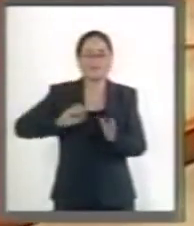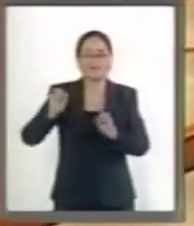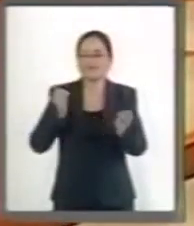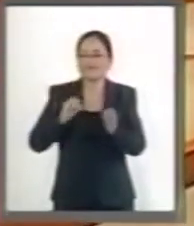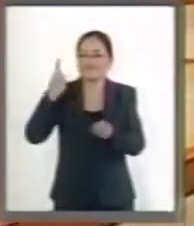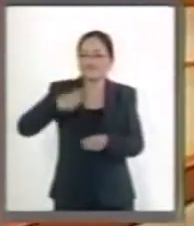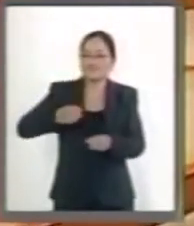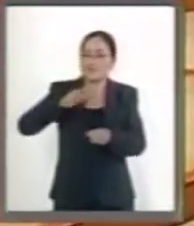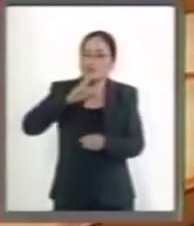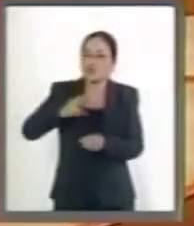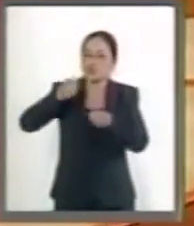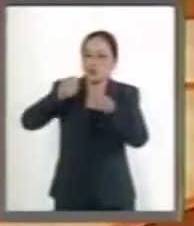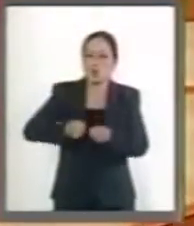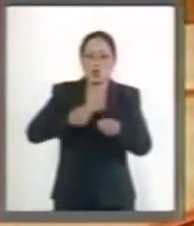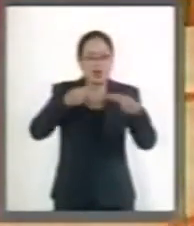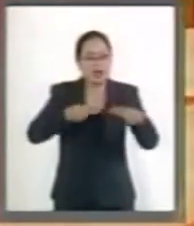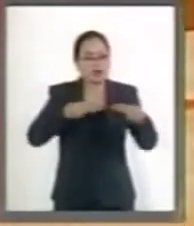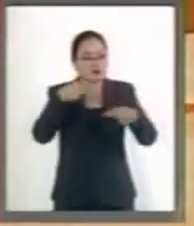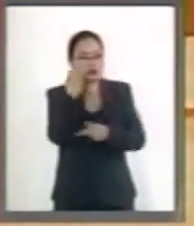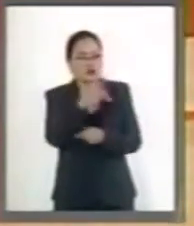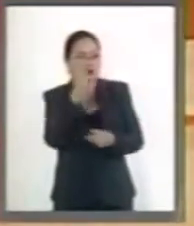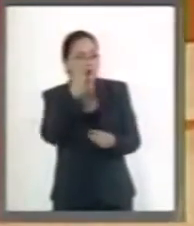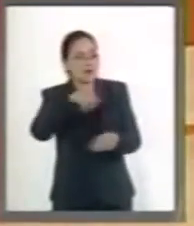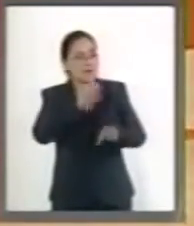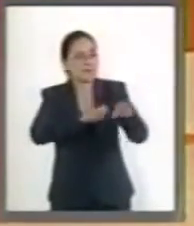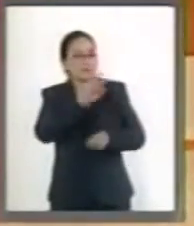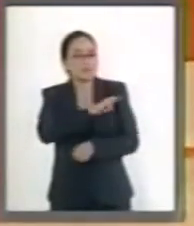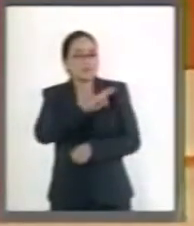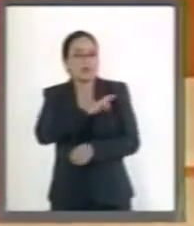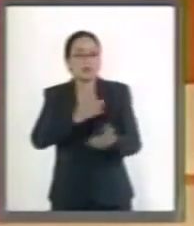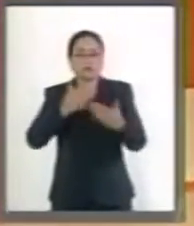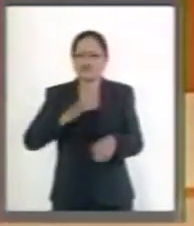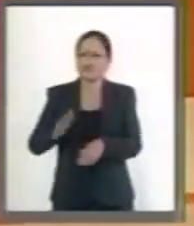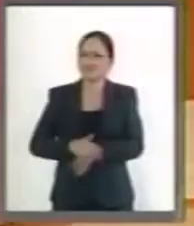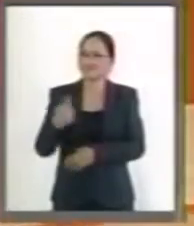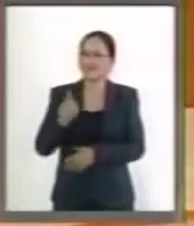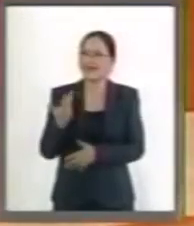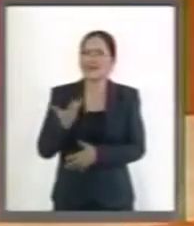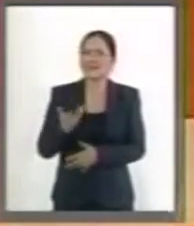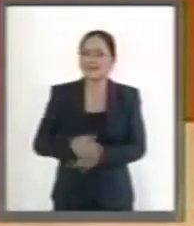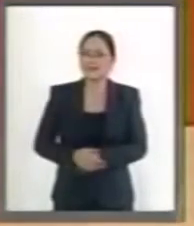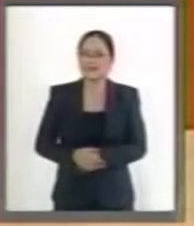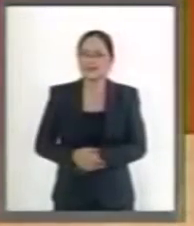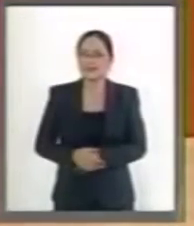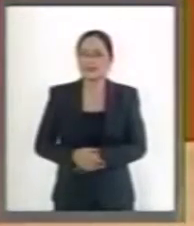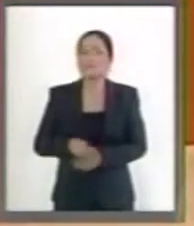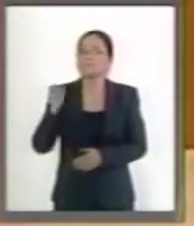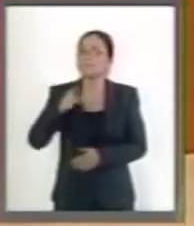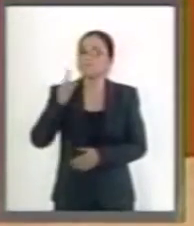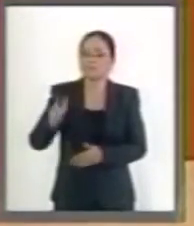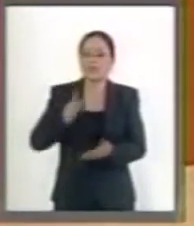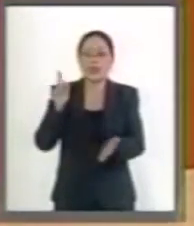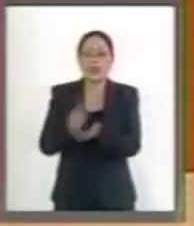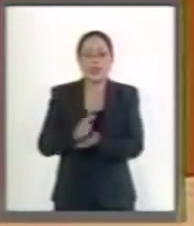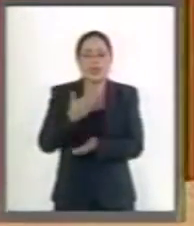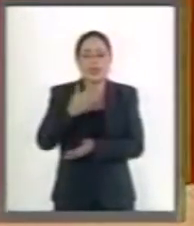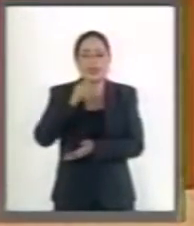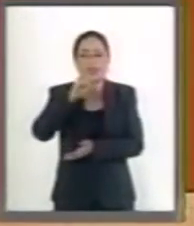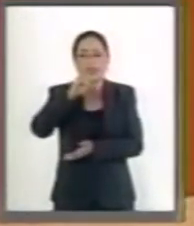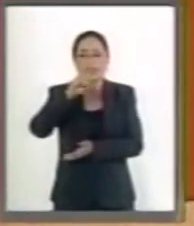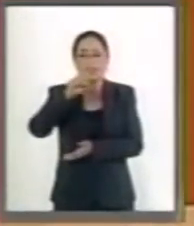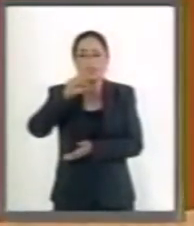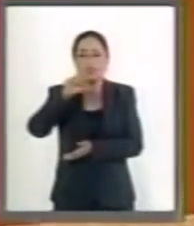negocio de los privados. También, ¿por qué lo hace? Porque de acuerdo a la ley de hidrocarburos de